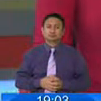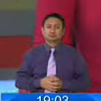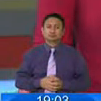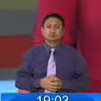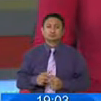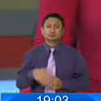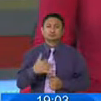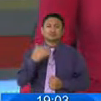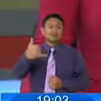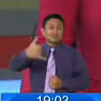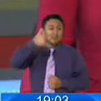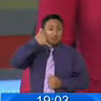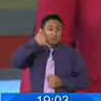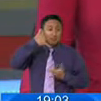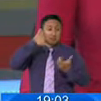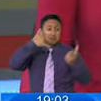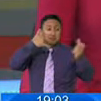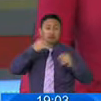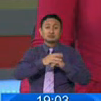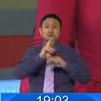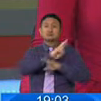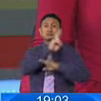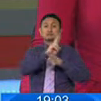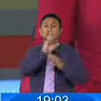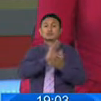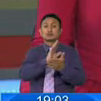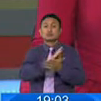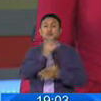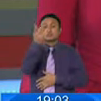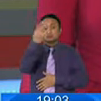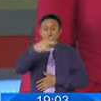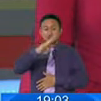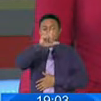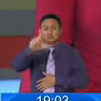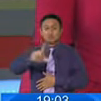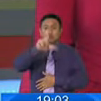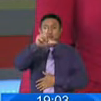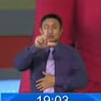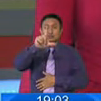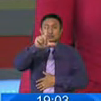través de una llamada anónima que recibió el rector del Colegio 17 de Julio en Ibarra,